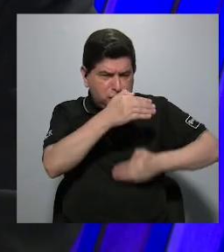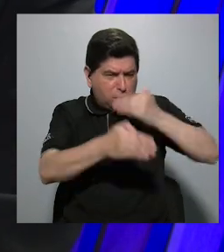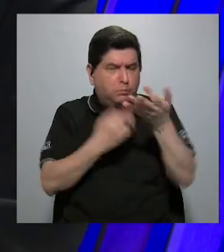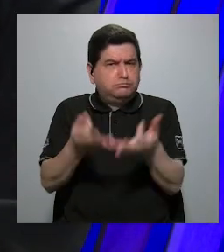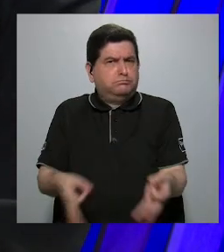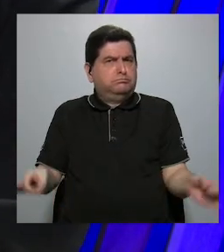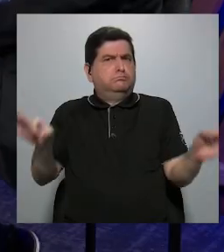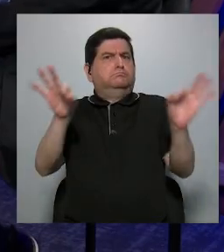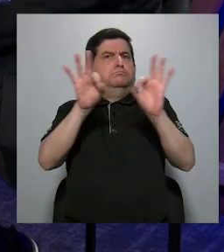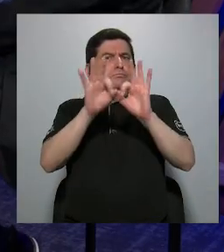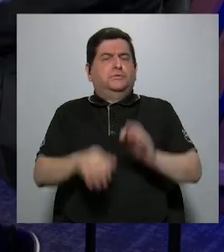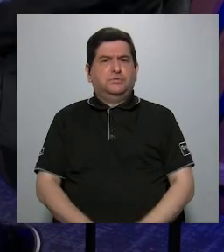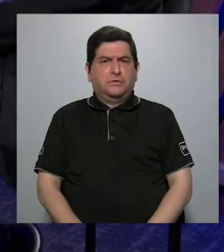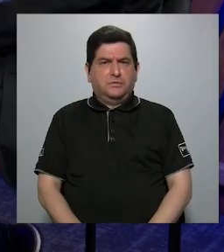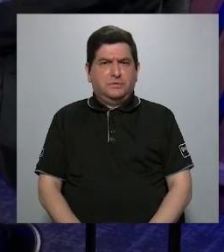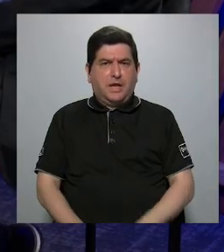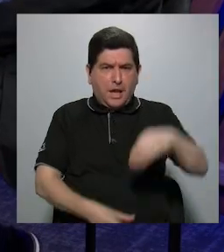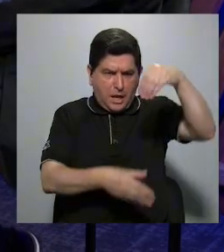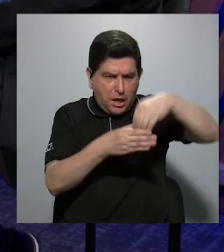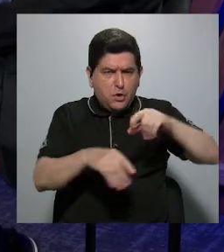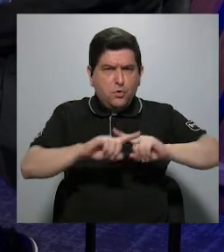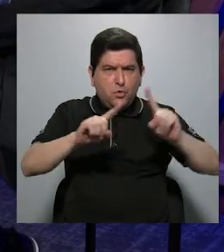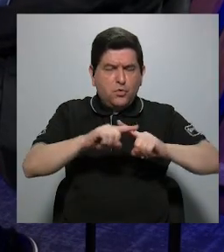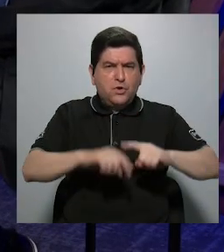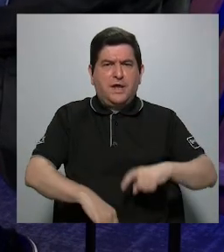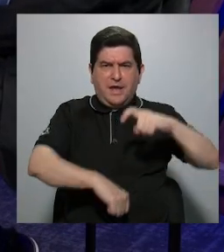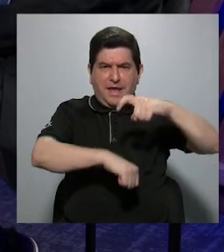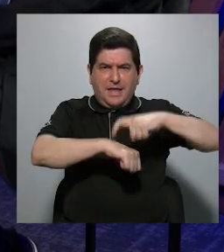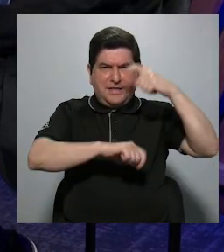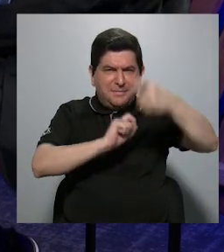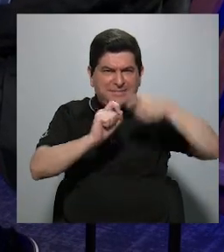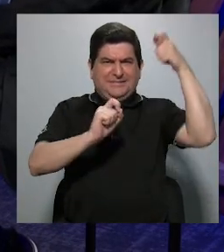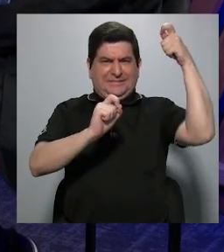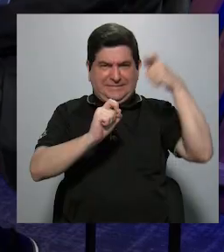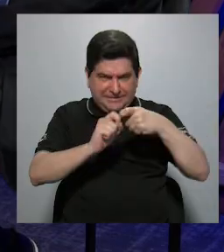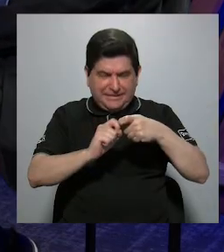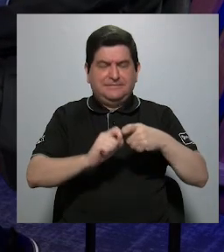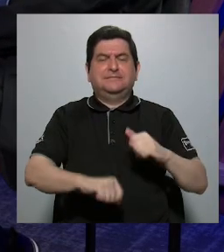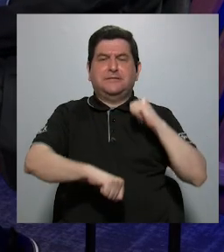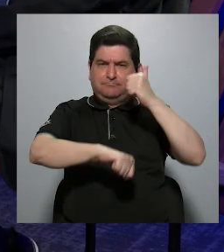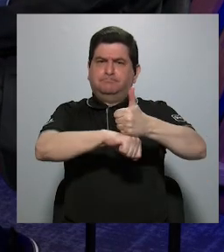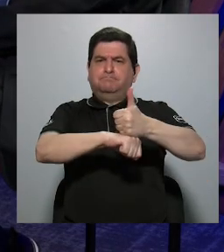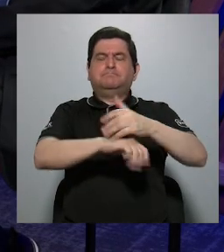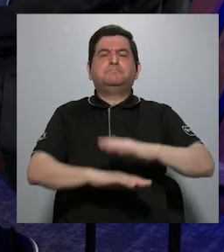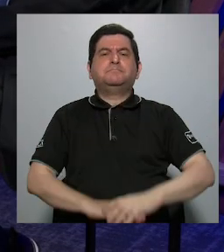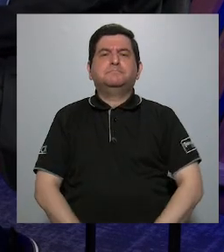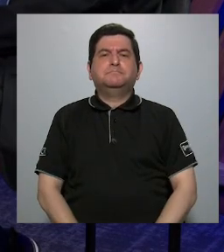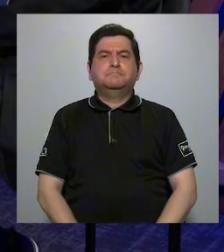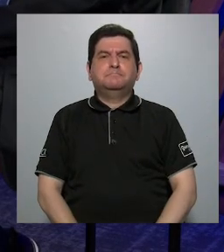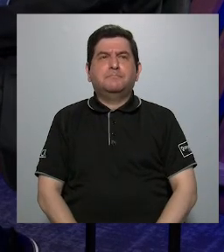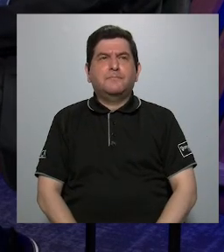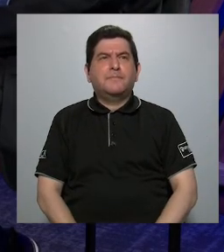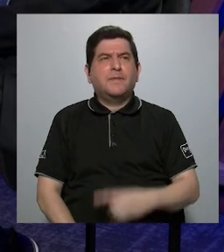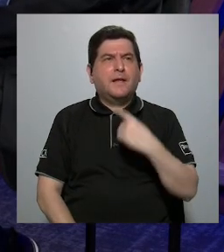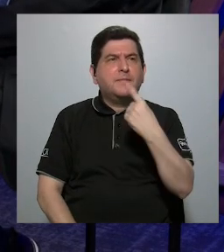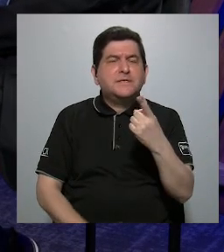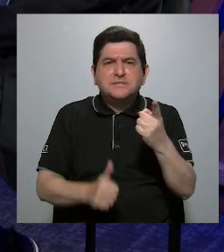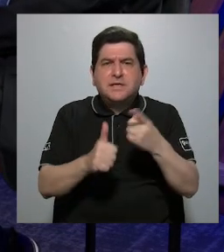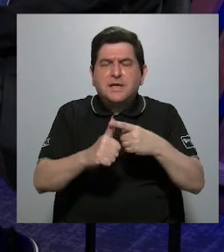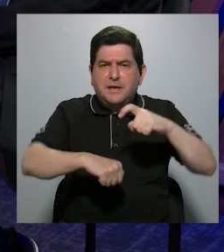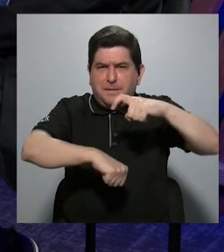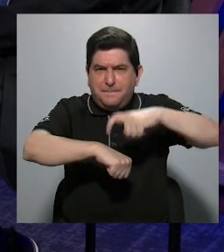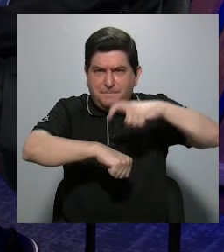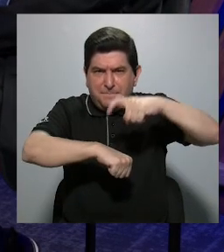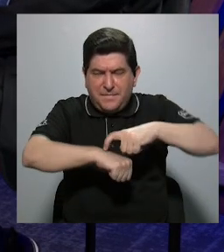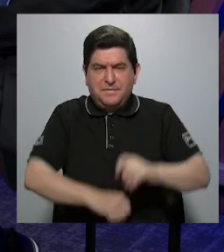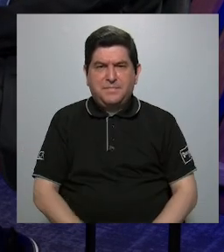Esa evolución es importante, pasa por varias etapas muy bien definidas. Podríamos llamar